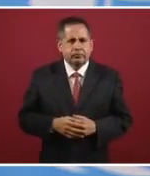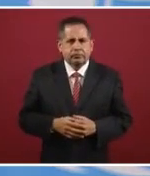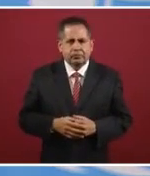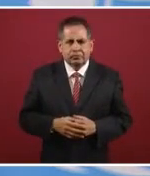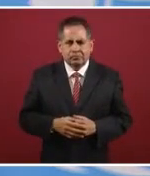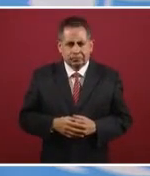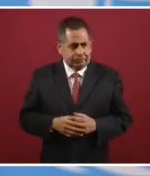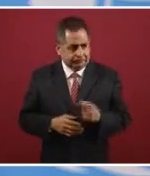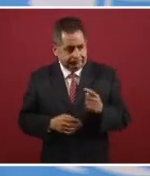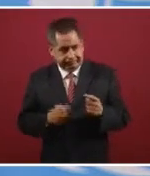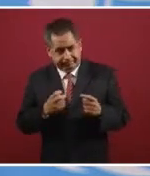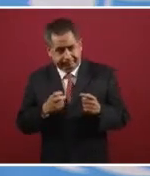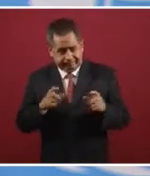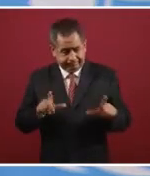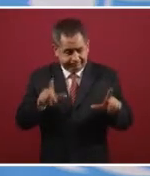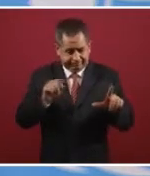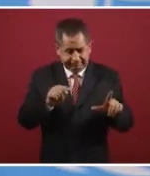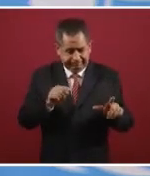esto